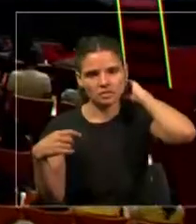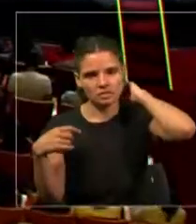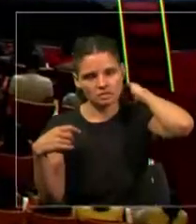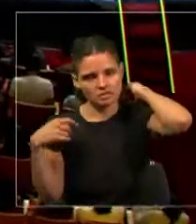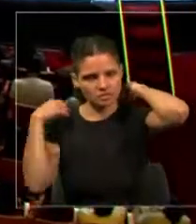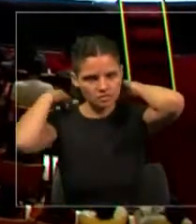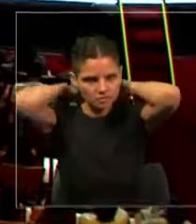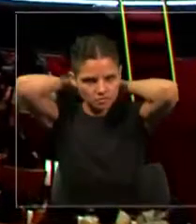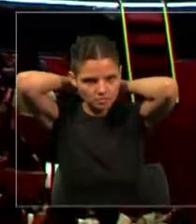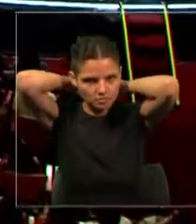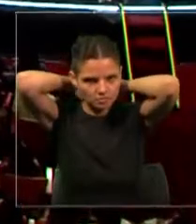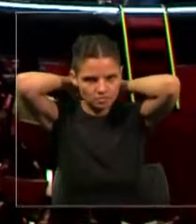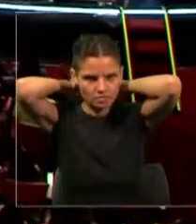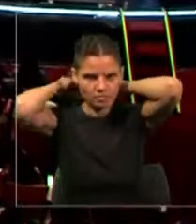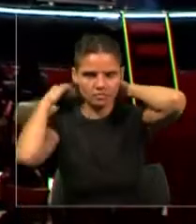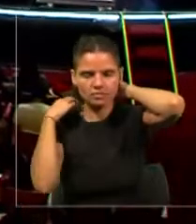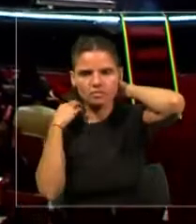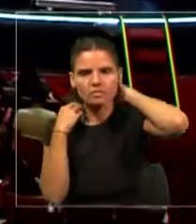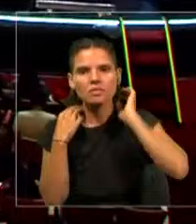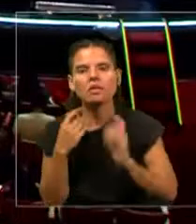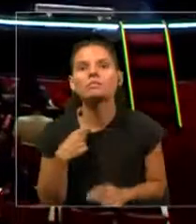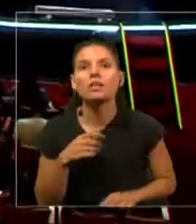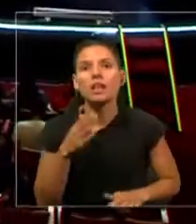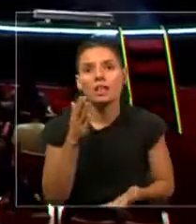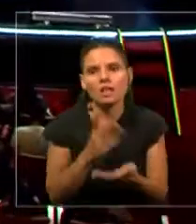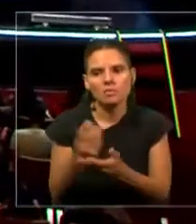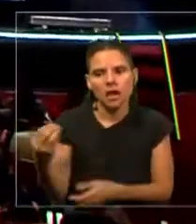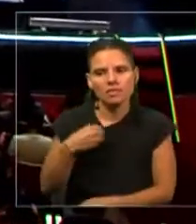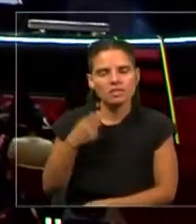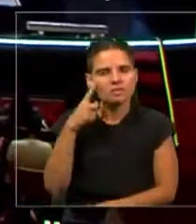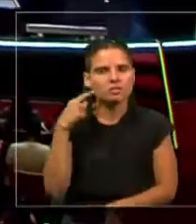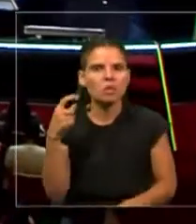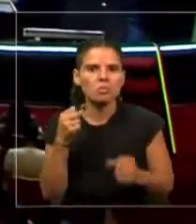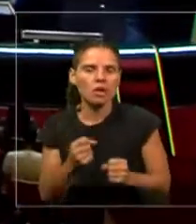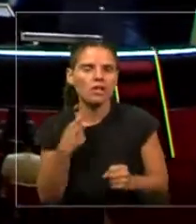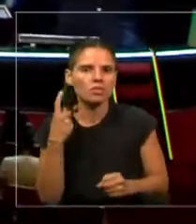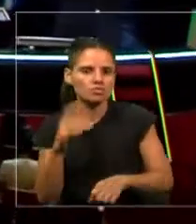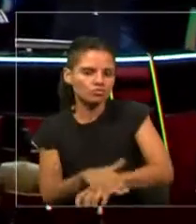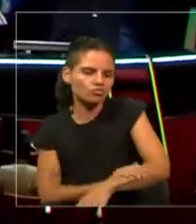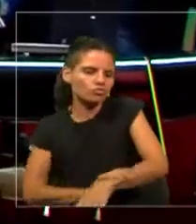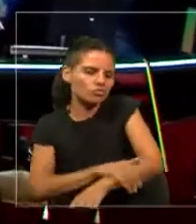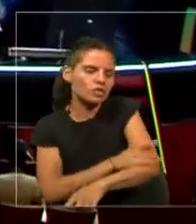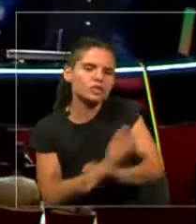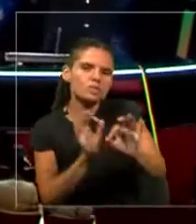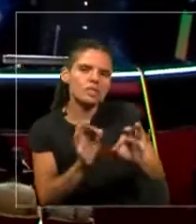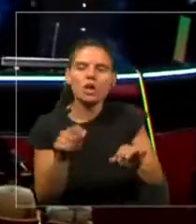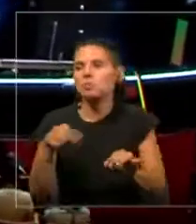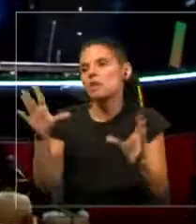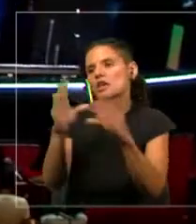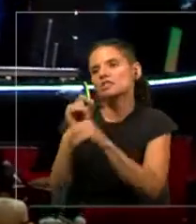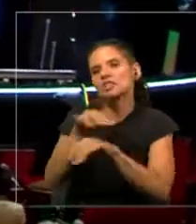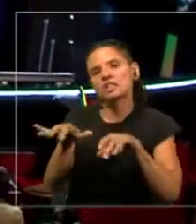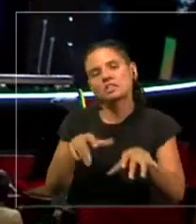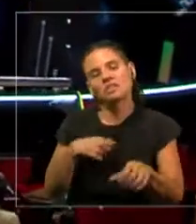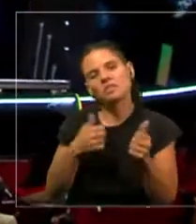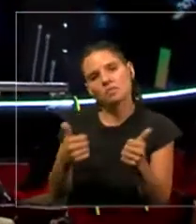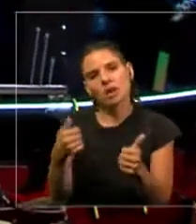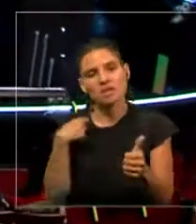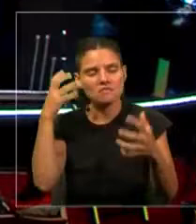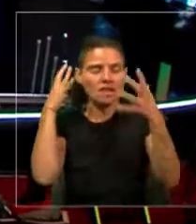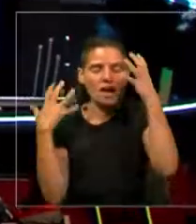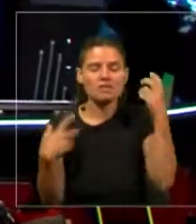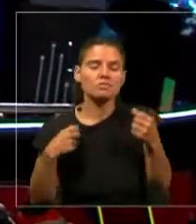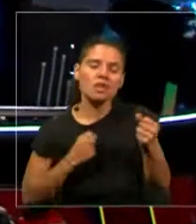tal aceite esencial, o quizás esta noche hay un programa de cine muy interesante, después de tu baño puedes seguir una